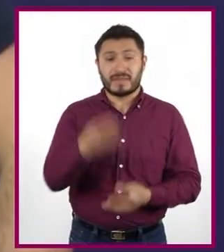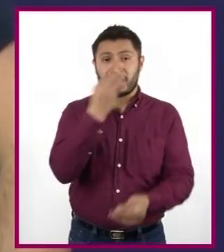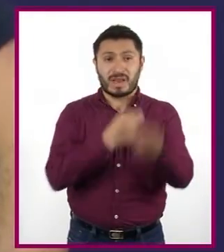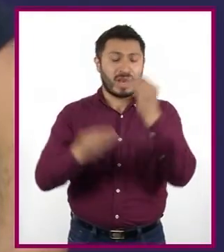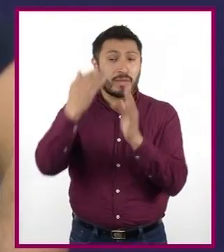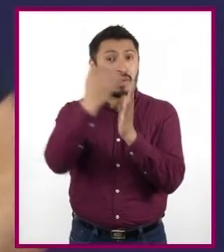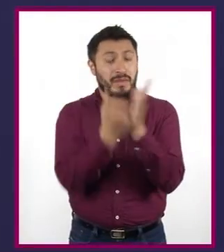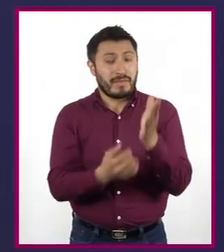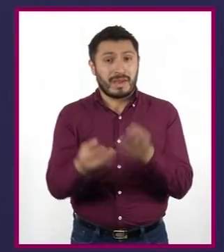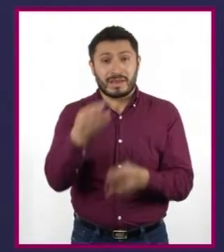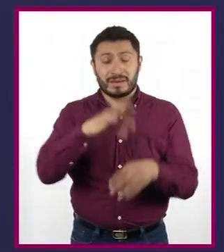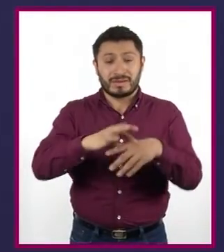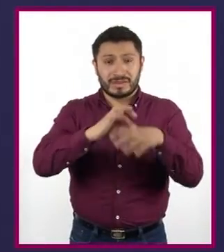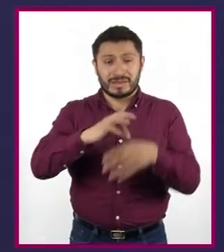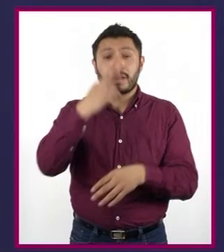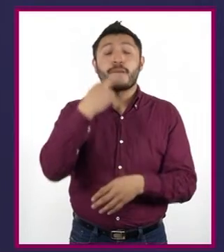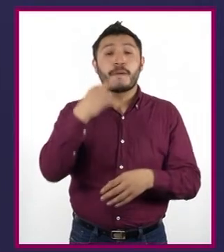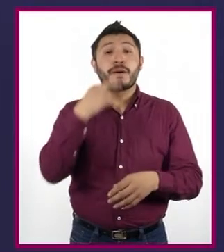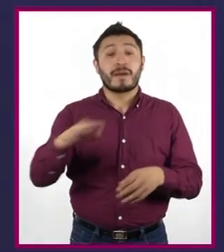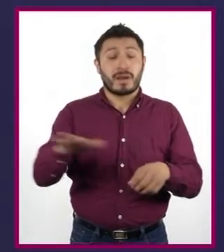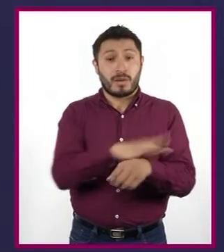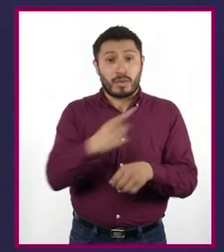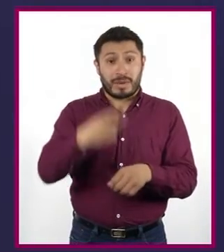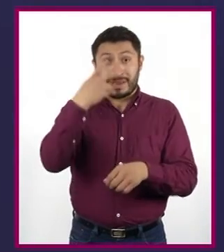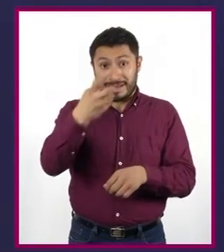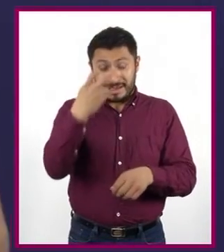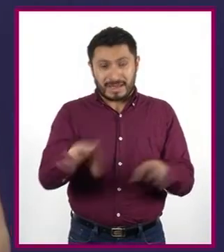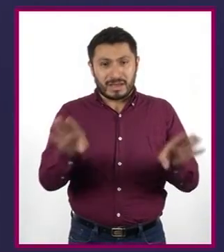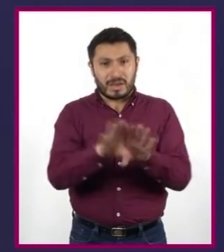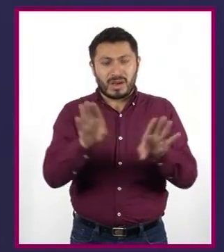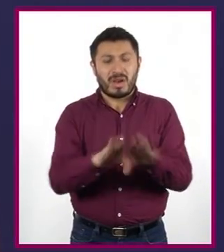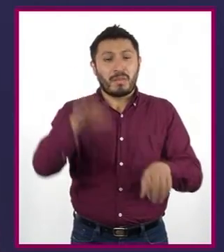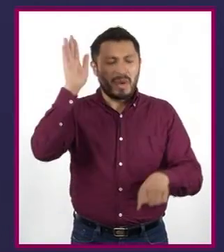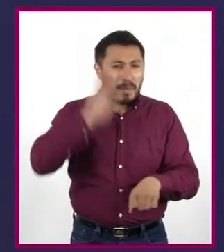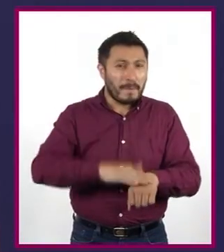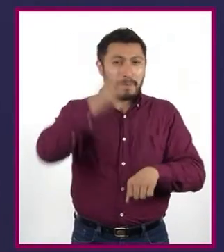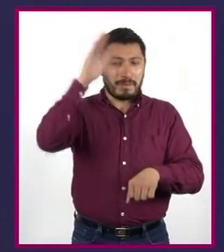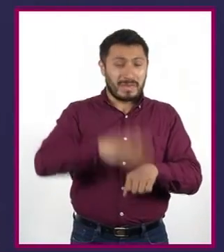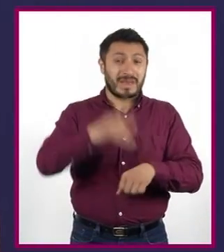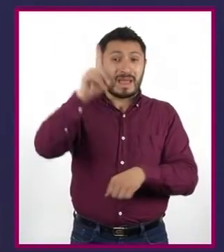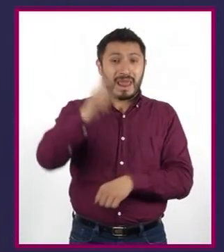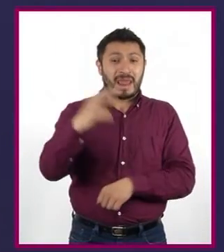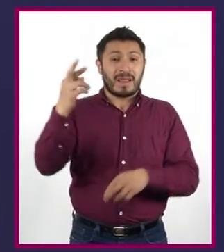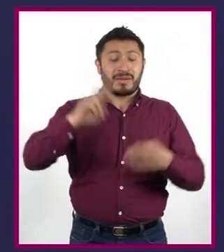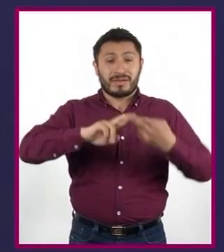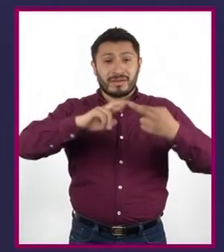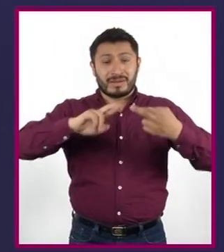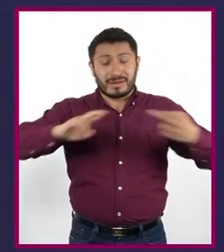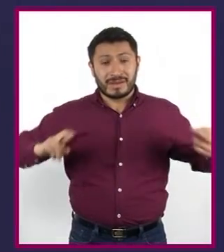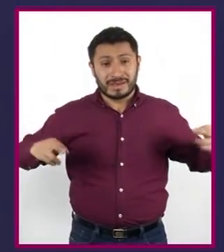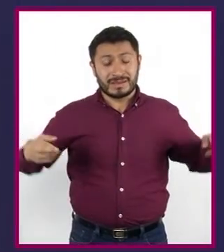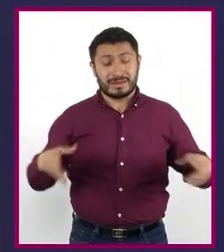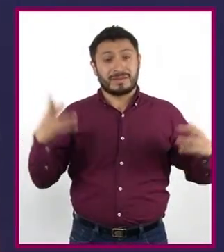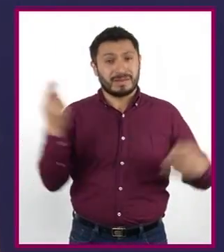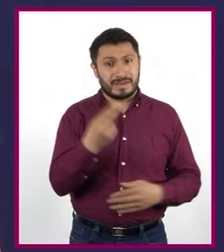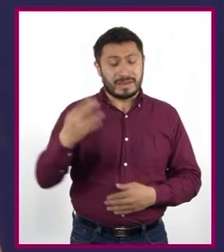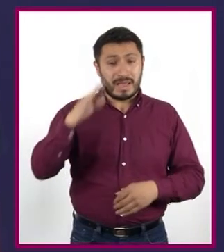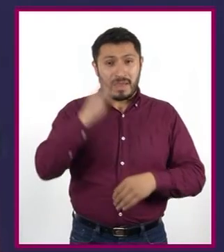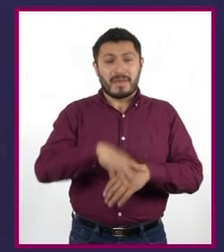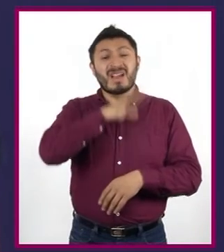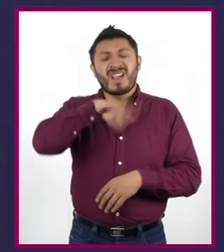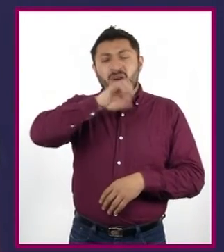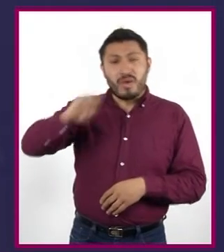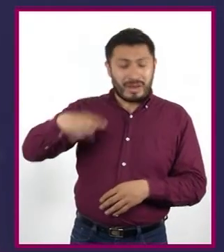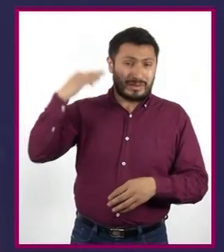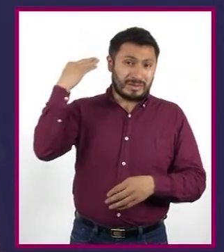menos carnes rojas y procesadas porque este producto es de los que más agua y recursos requiere y más contaminantes genera durante